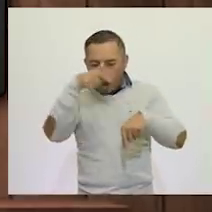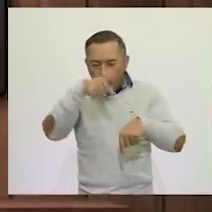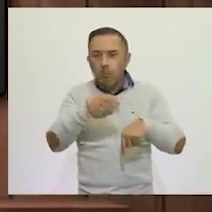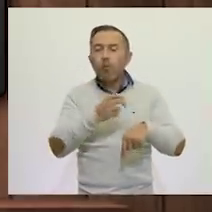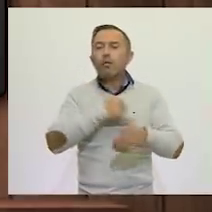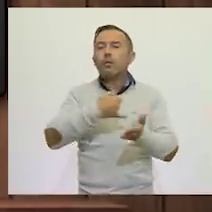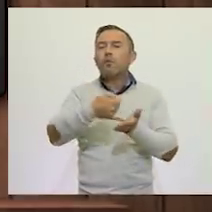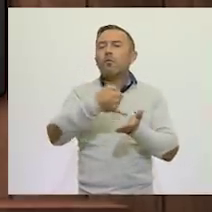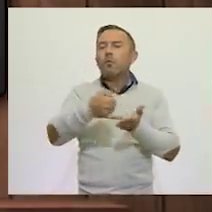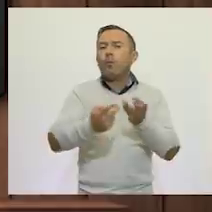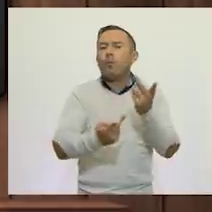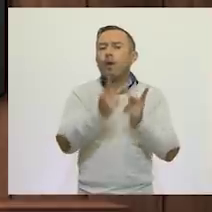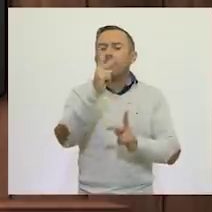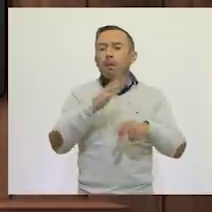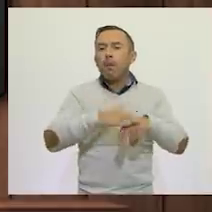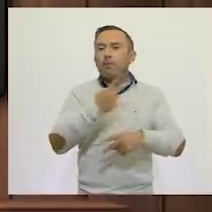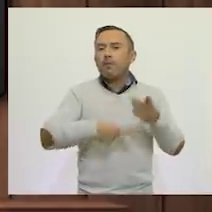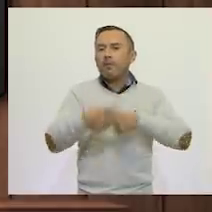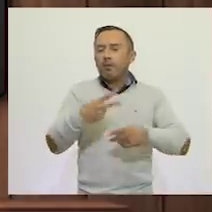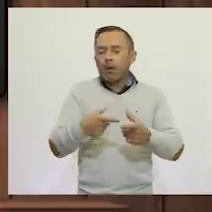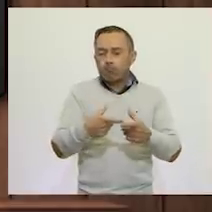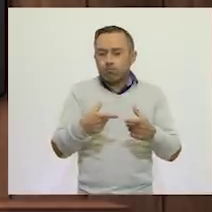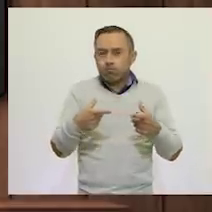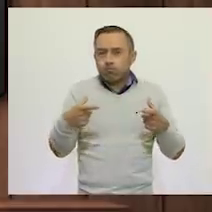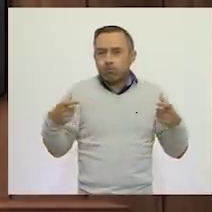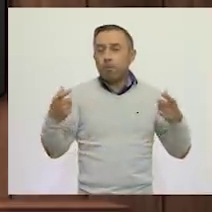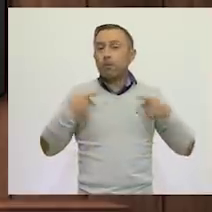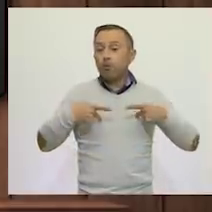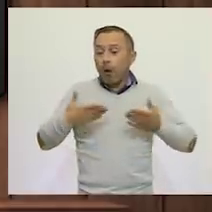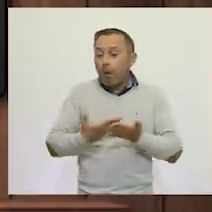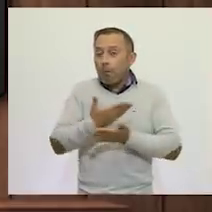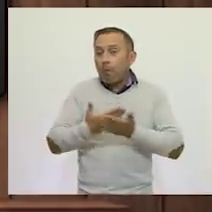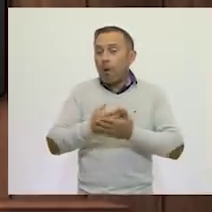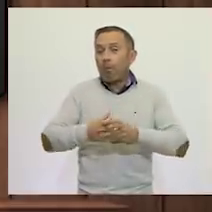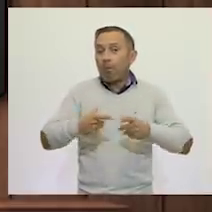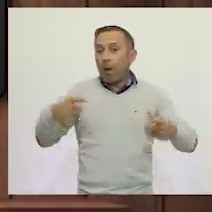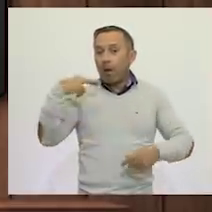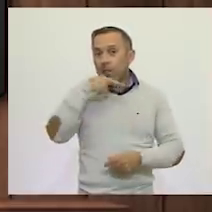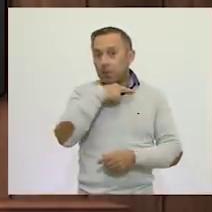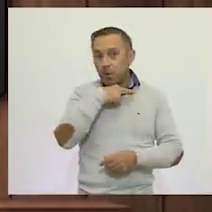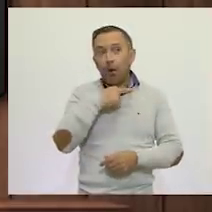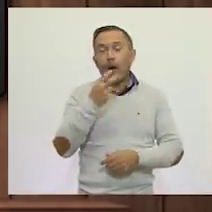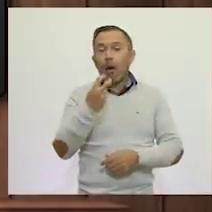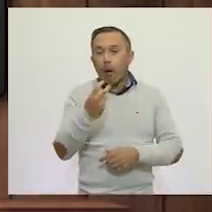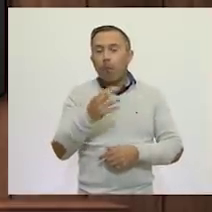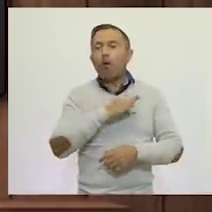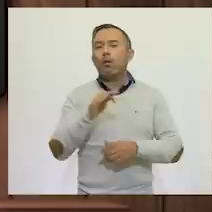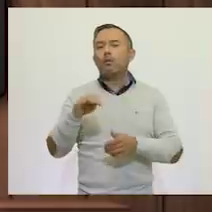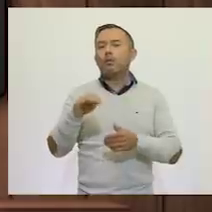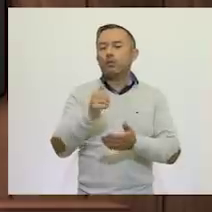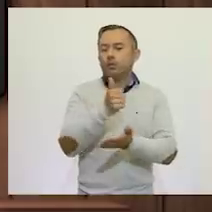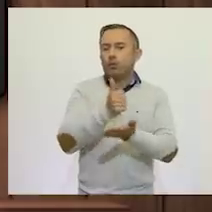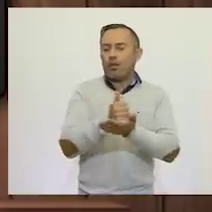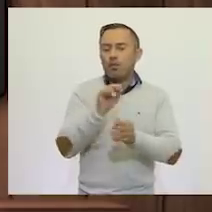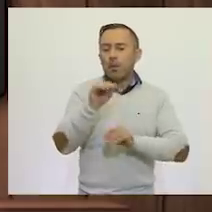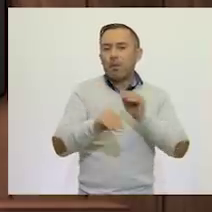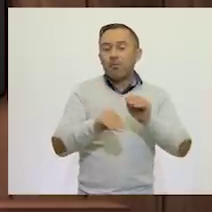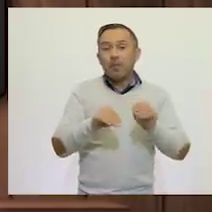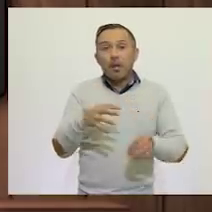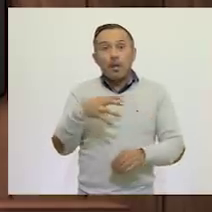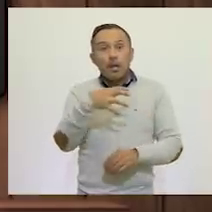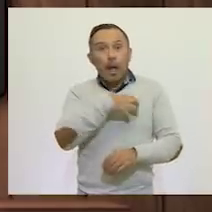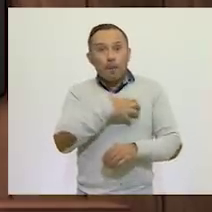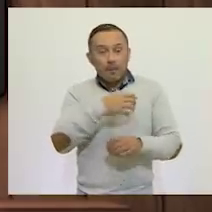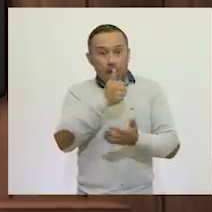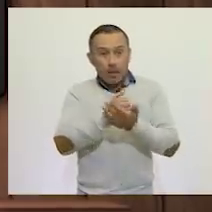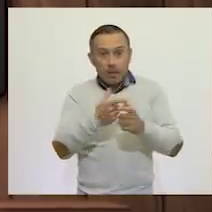alimentos y tener un crecimiento poblacional acelerado. Además, la gente comenzó a residir en los centros urbanos. Las capitales ya no podían